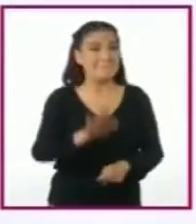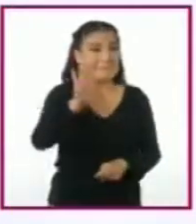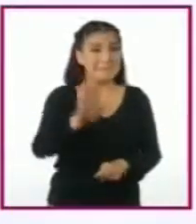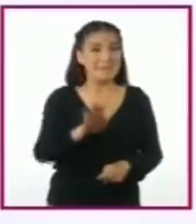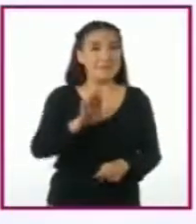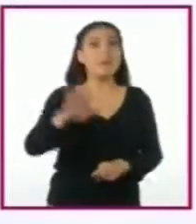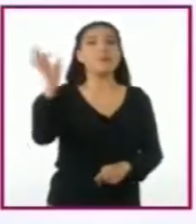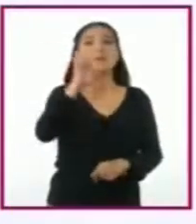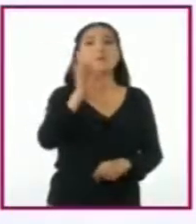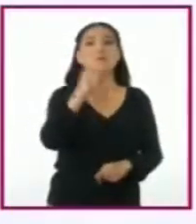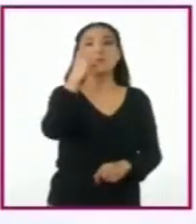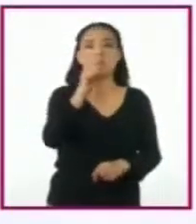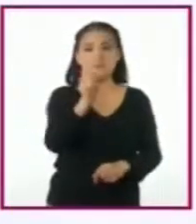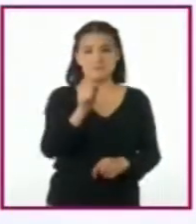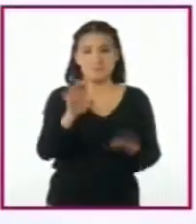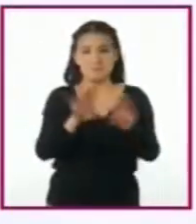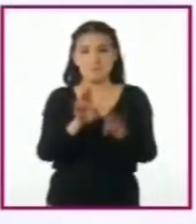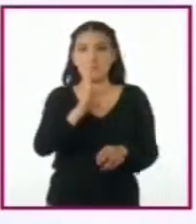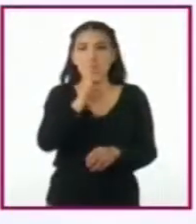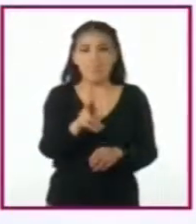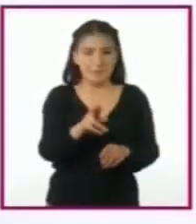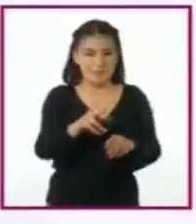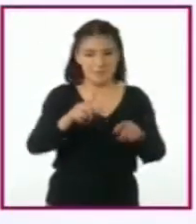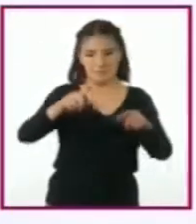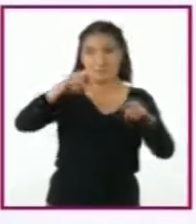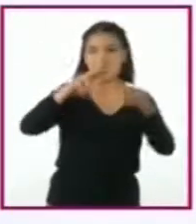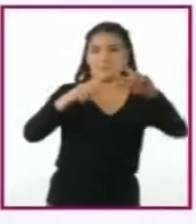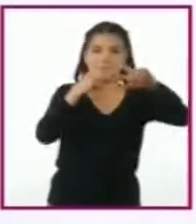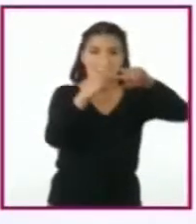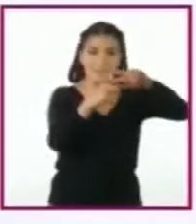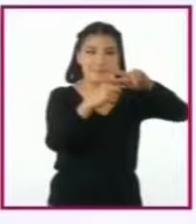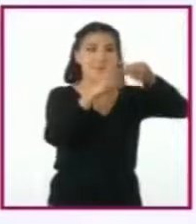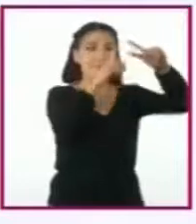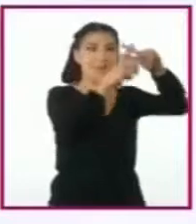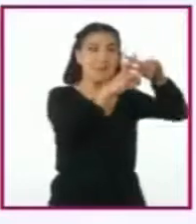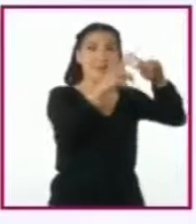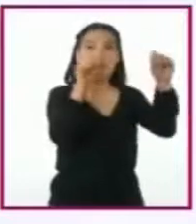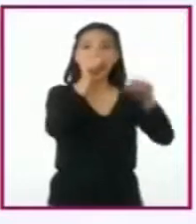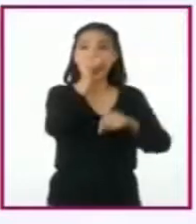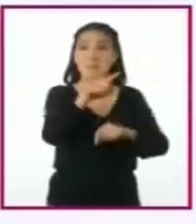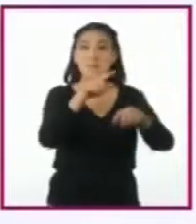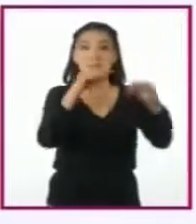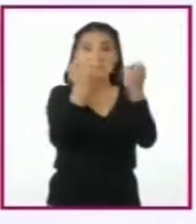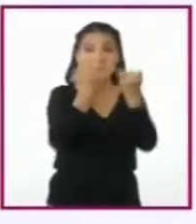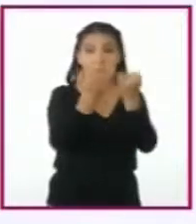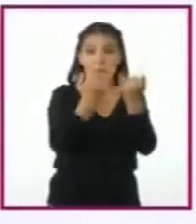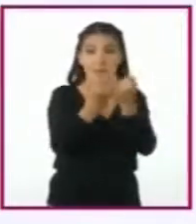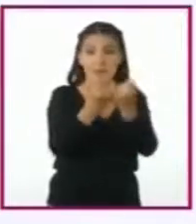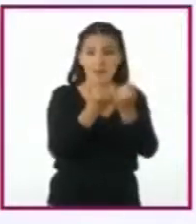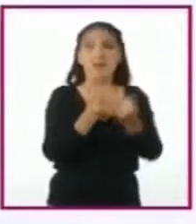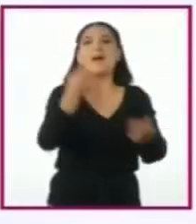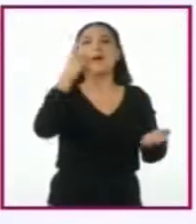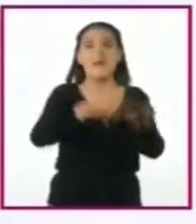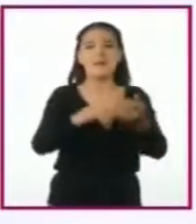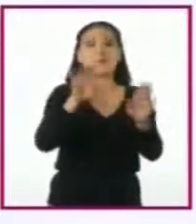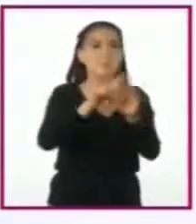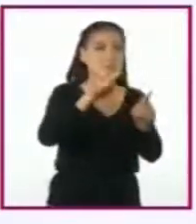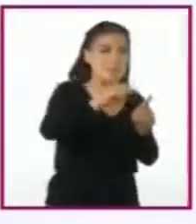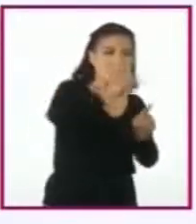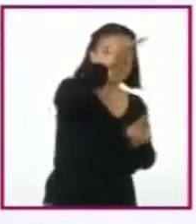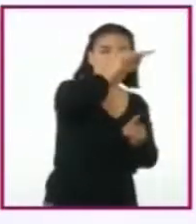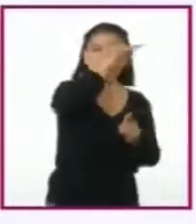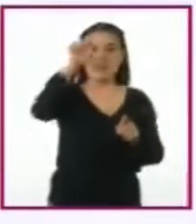una correspondencia entre sus vértices de tal manera que los ángulos correspondientes son iguales y los lados